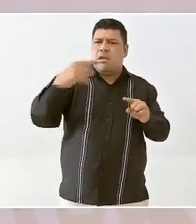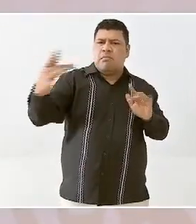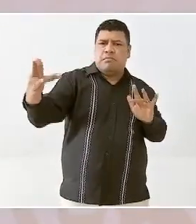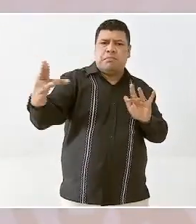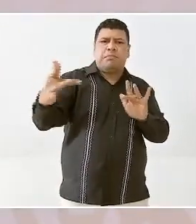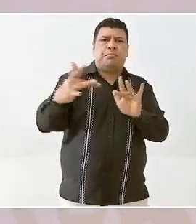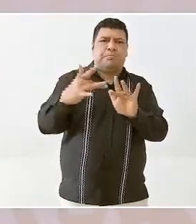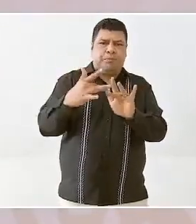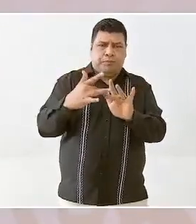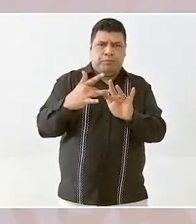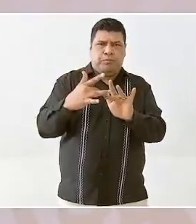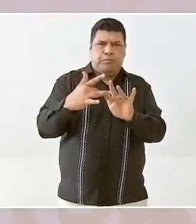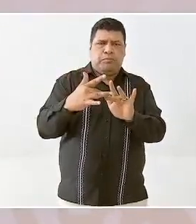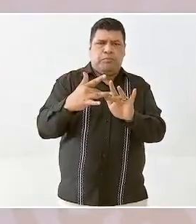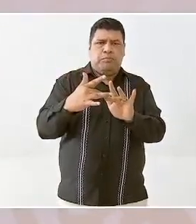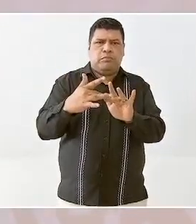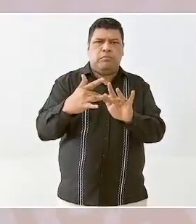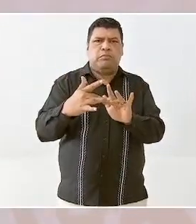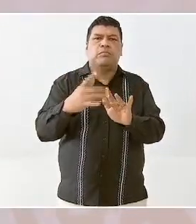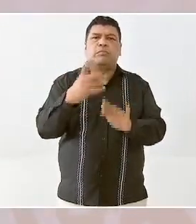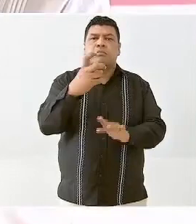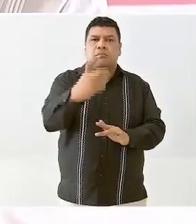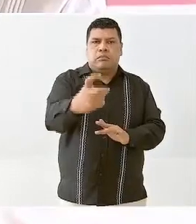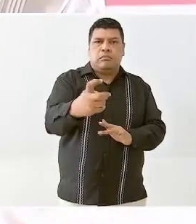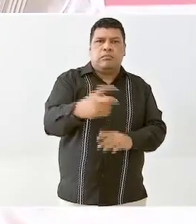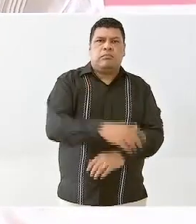ha sido